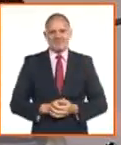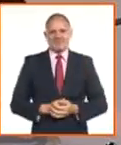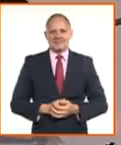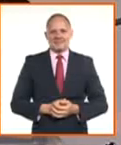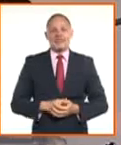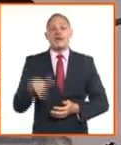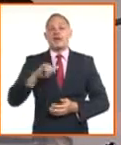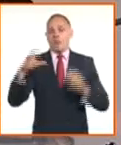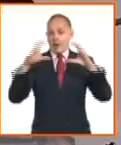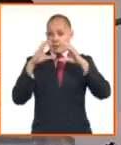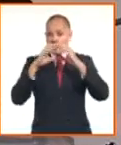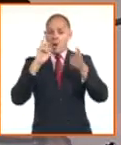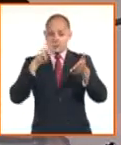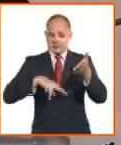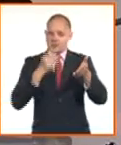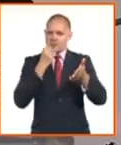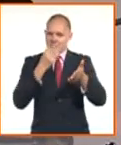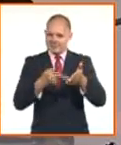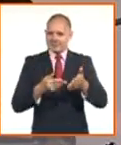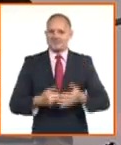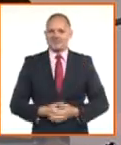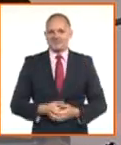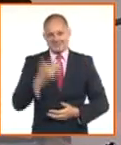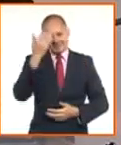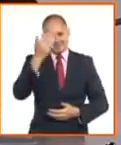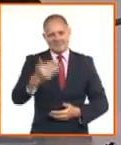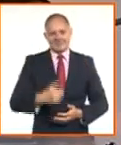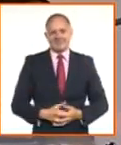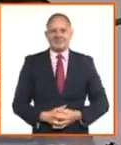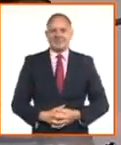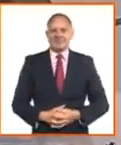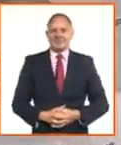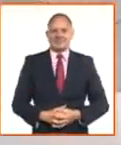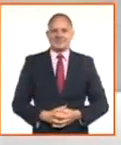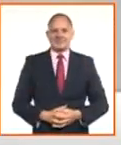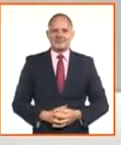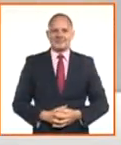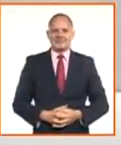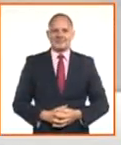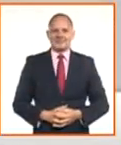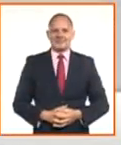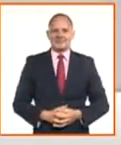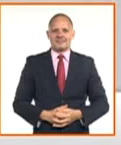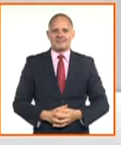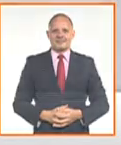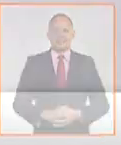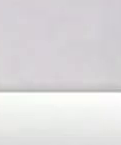resumen sobre este programa de hoy. Buenas noches.